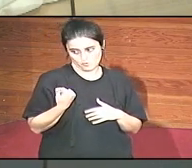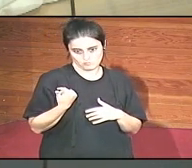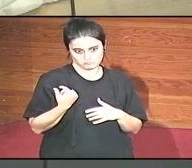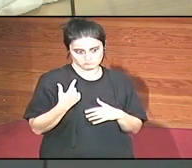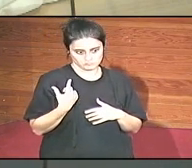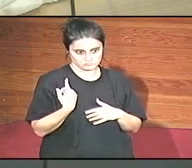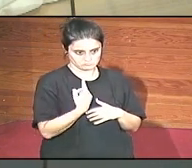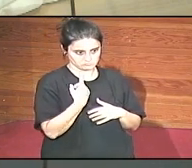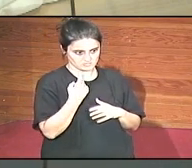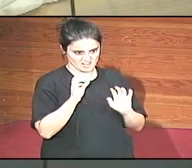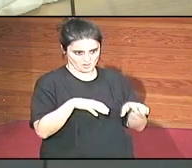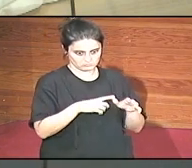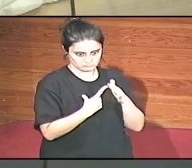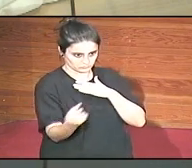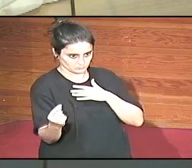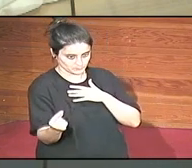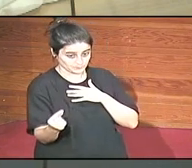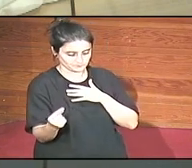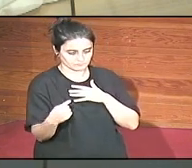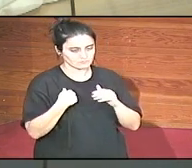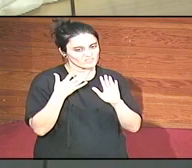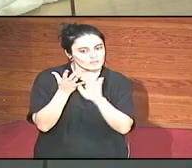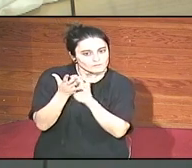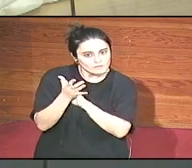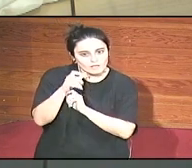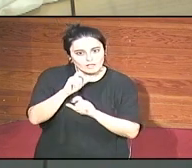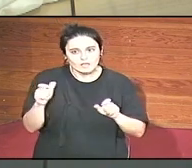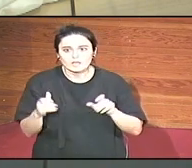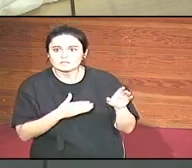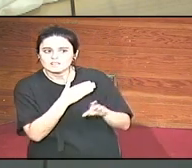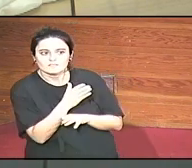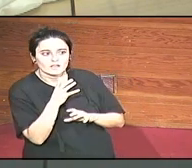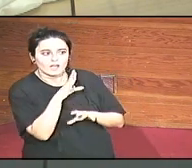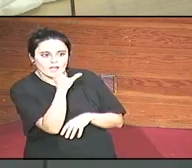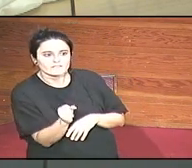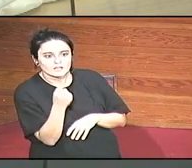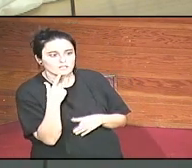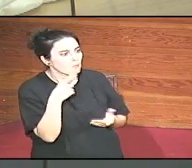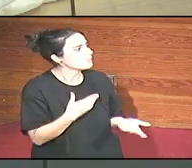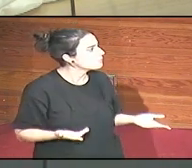como las explicamos luego va a gente áfrica de donde están los leones